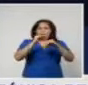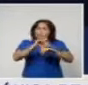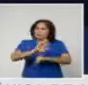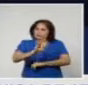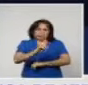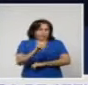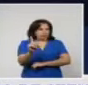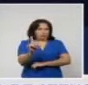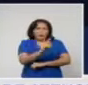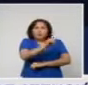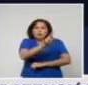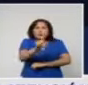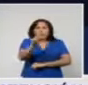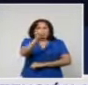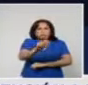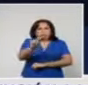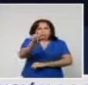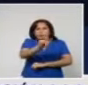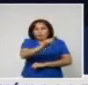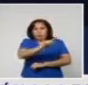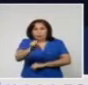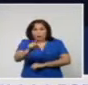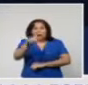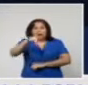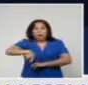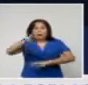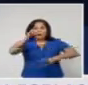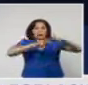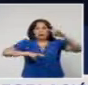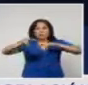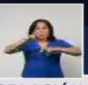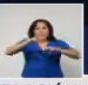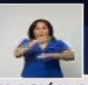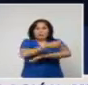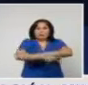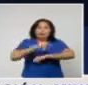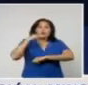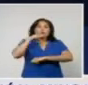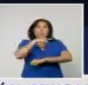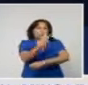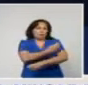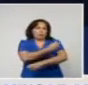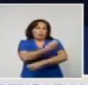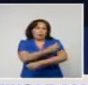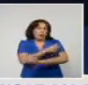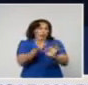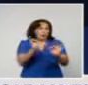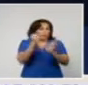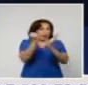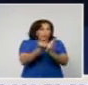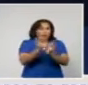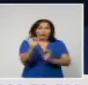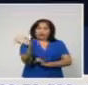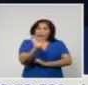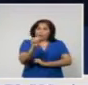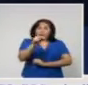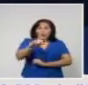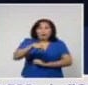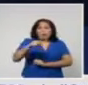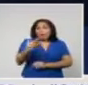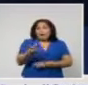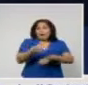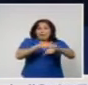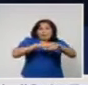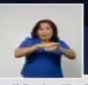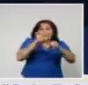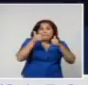pues no es así. No existe todavía nada, a no ser el comportamiento de